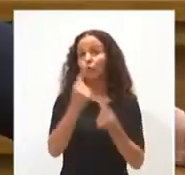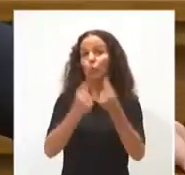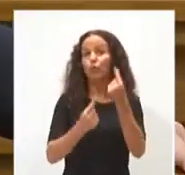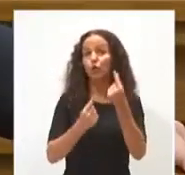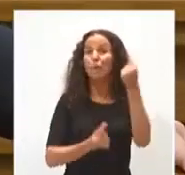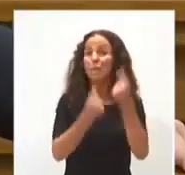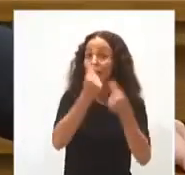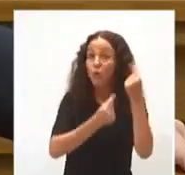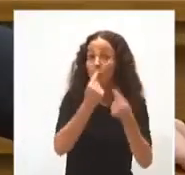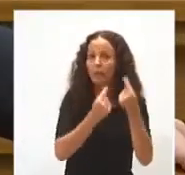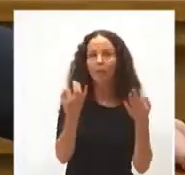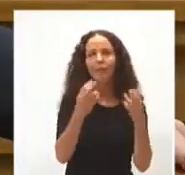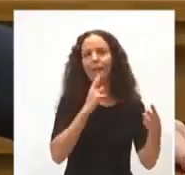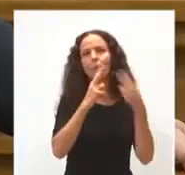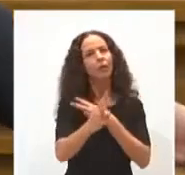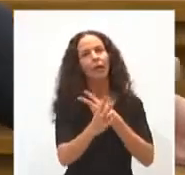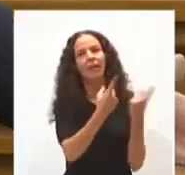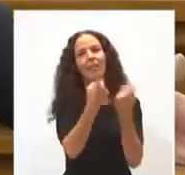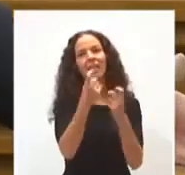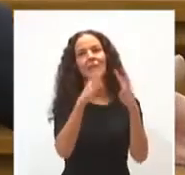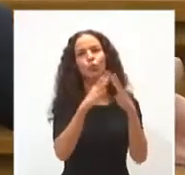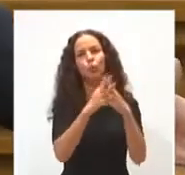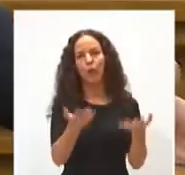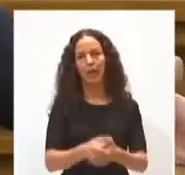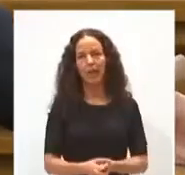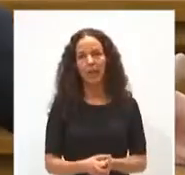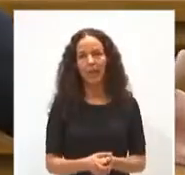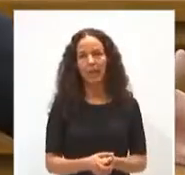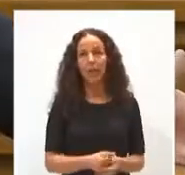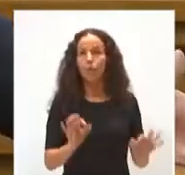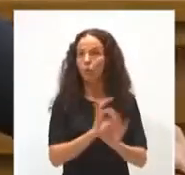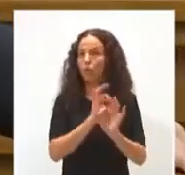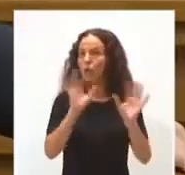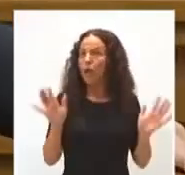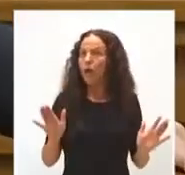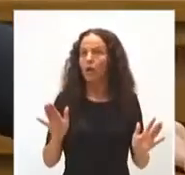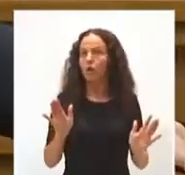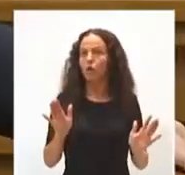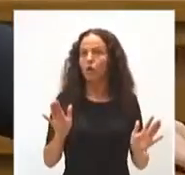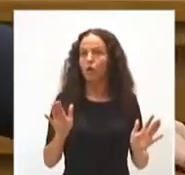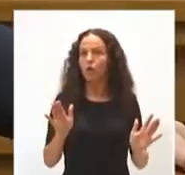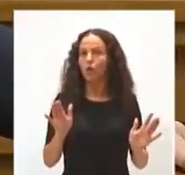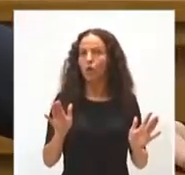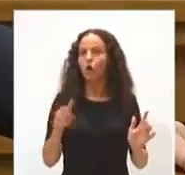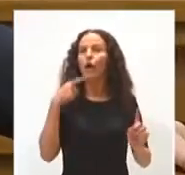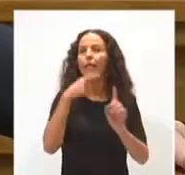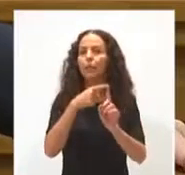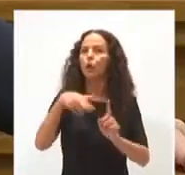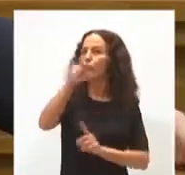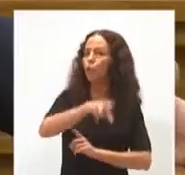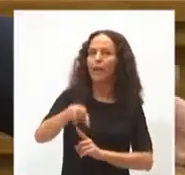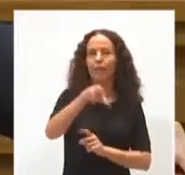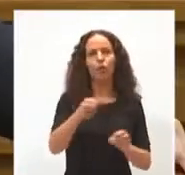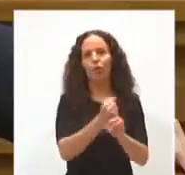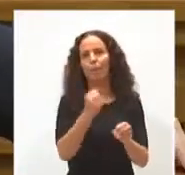responder a las necesidades estructurales lo que sí es evidente es que va a tener un claro enfoque de recuperación y empleo de